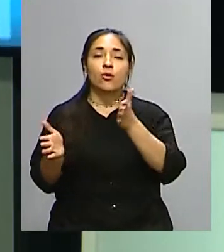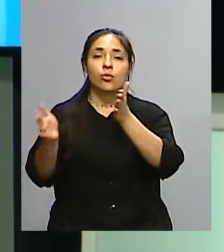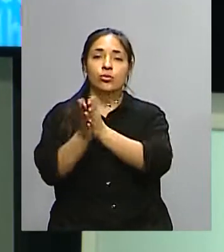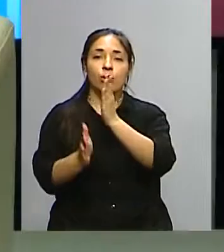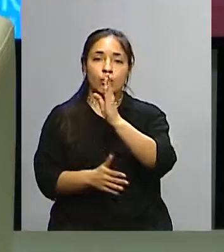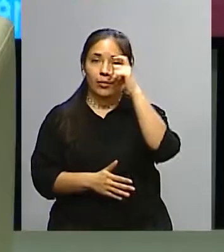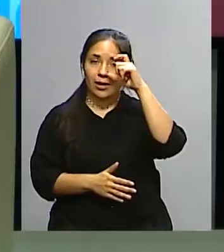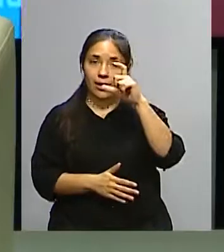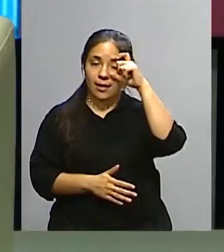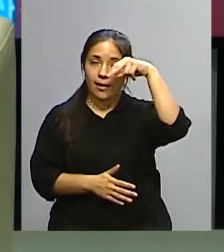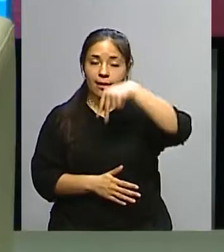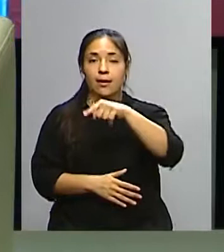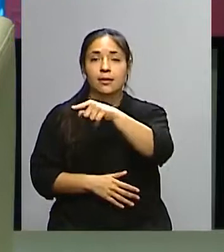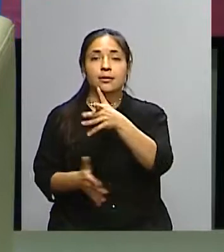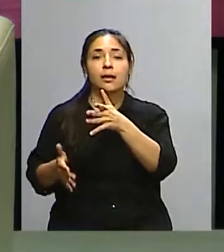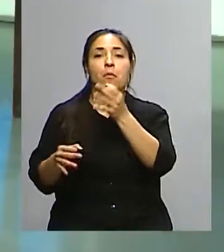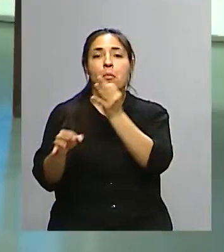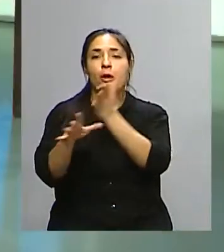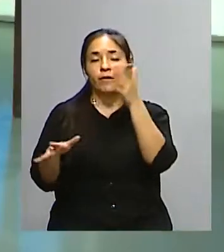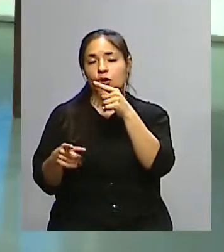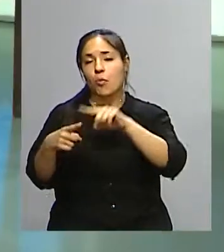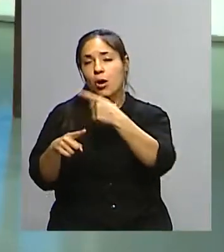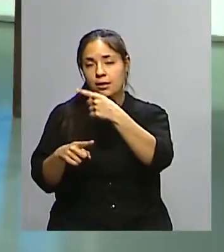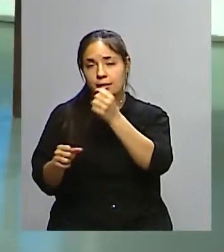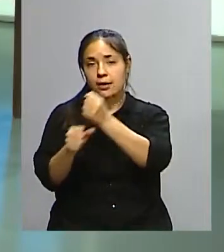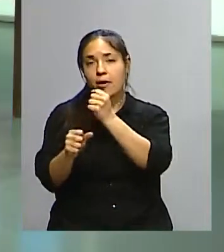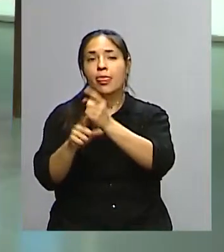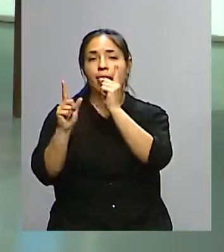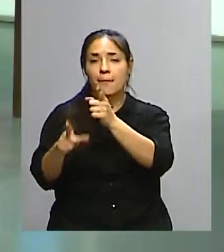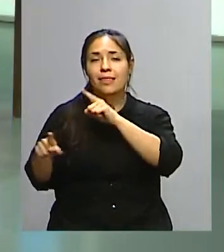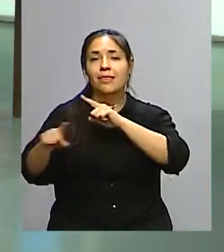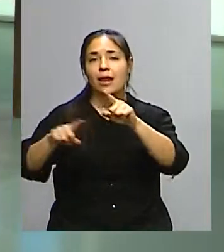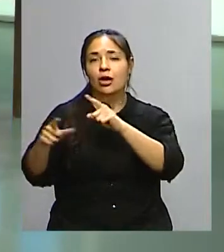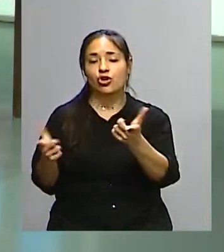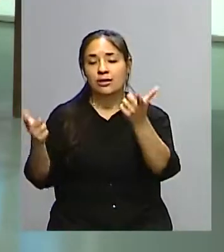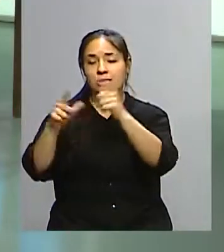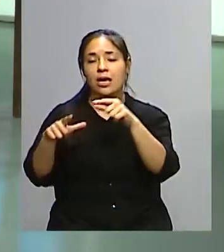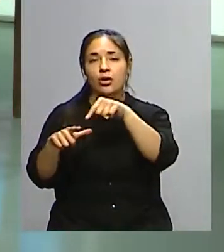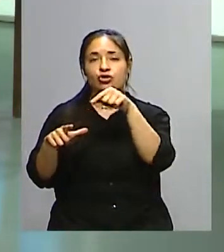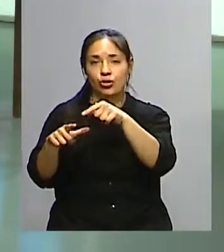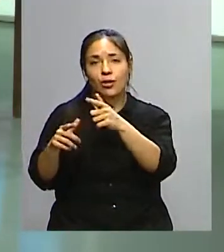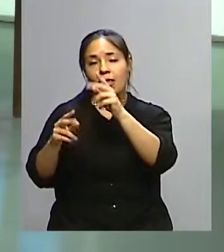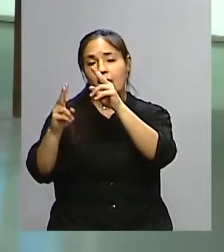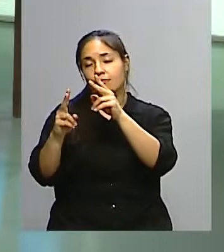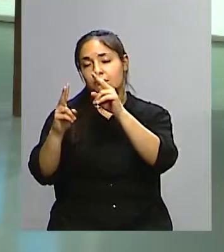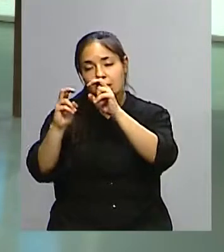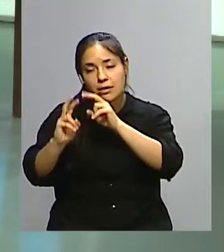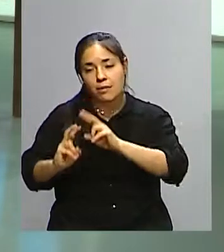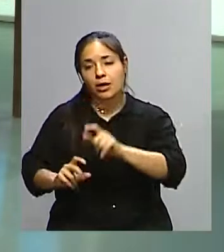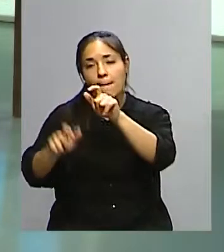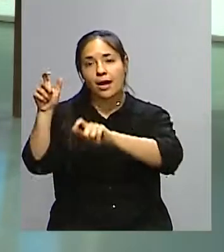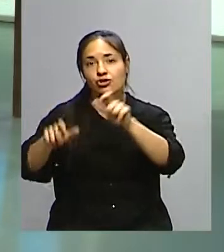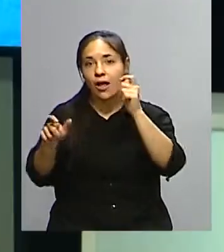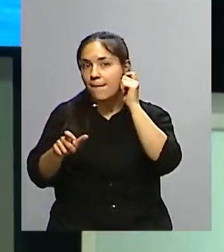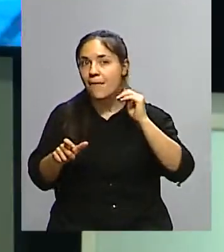directora del Centro de Estudios de Vejeces y Envejecimiento Poblacional. Belén, hemos hablado de los problemas, de que